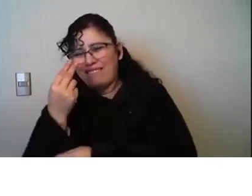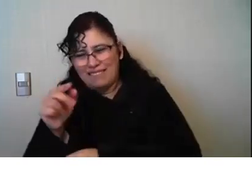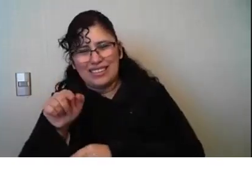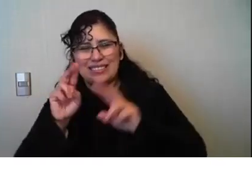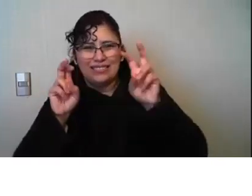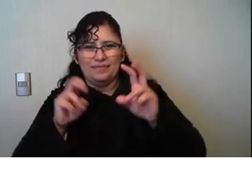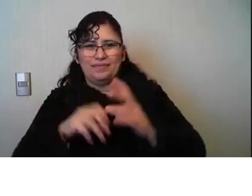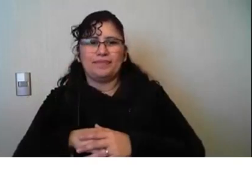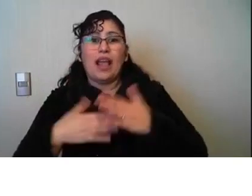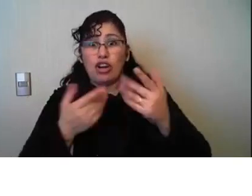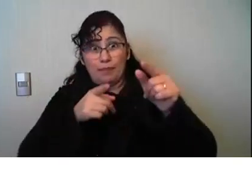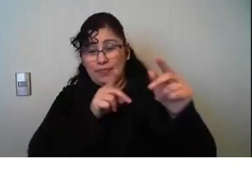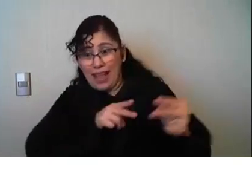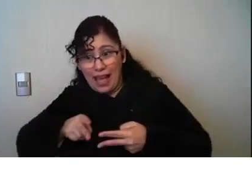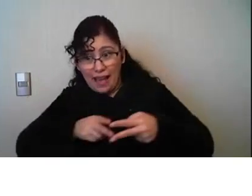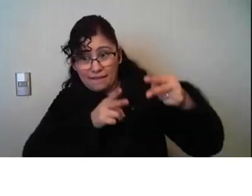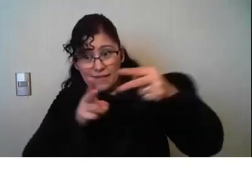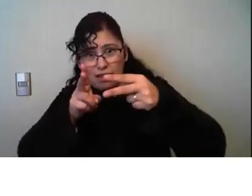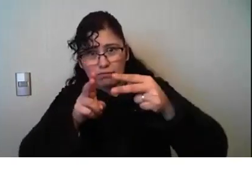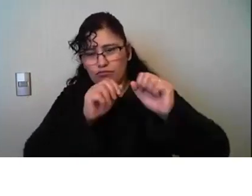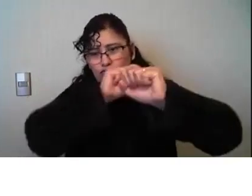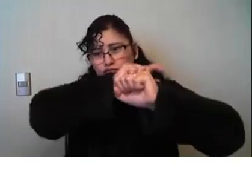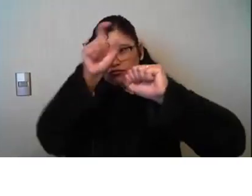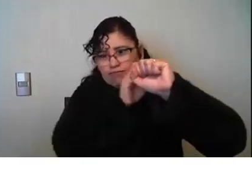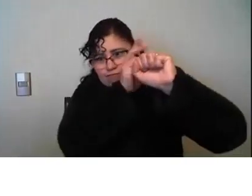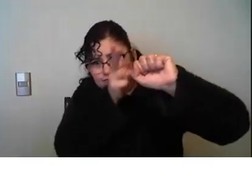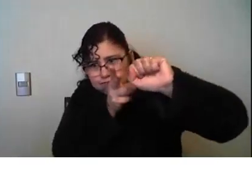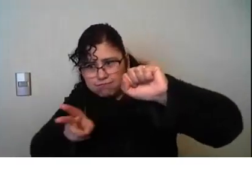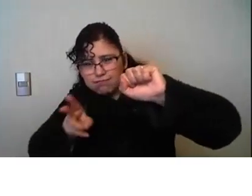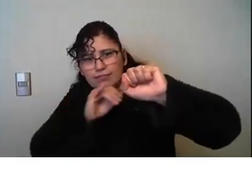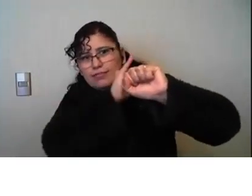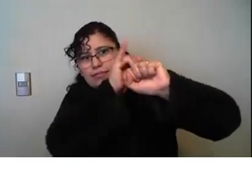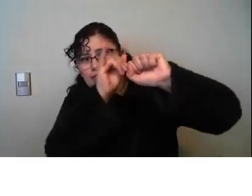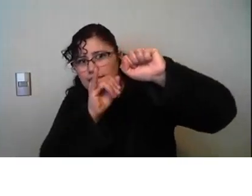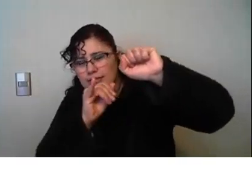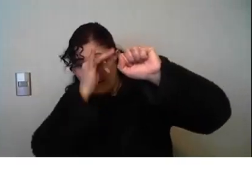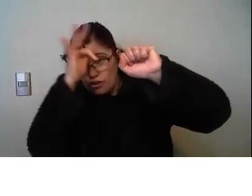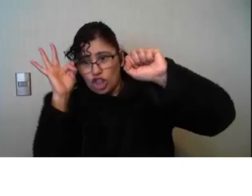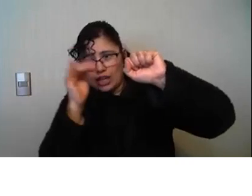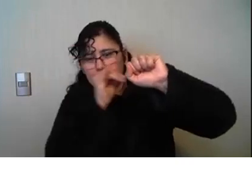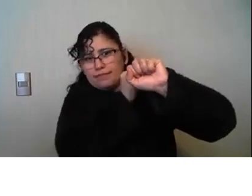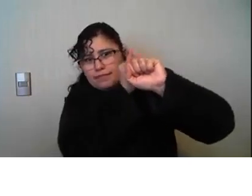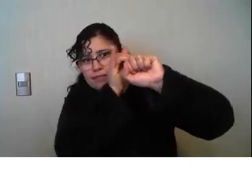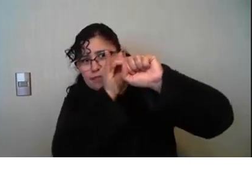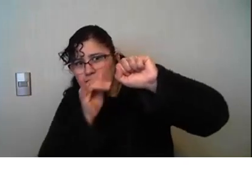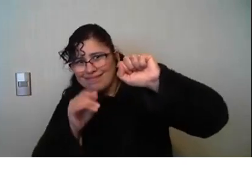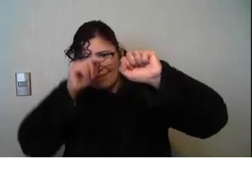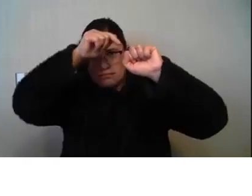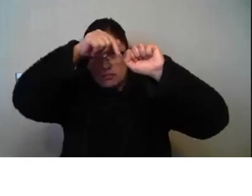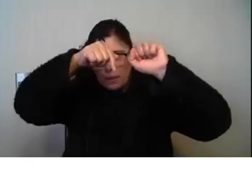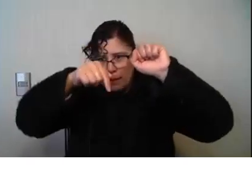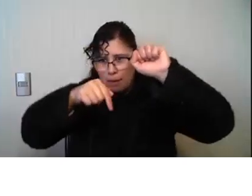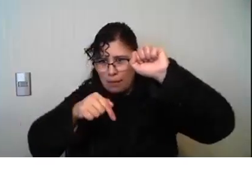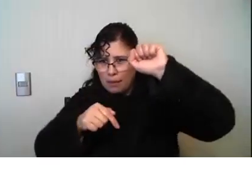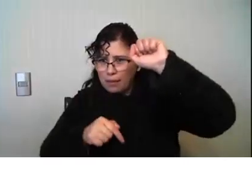finalmente esta vía baja de ciertas neuronas en el área en el lóbulo frontal y están marcadas aquí. La estoy yo